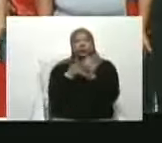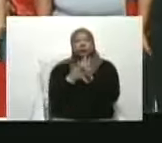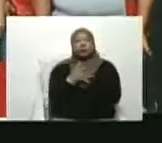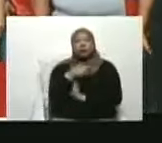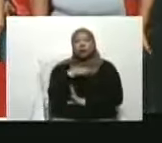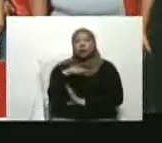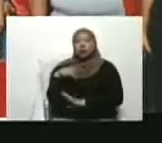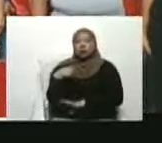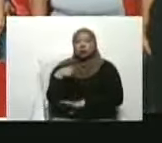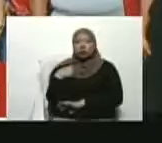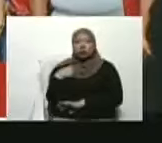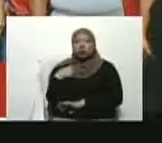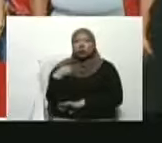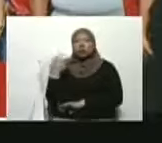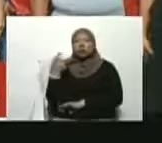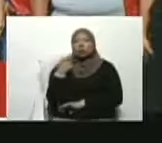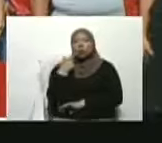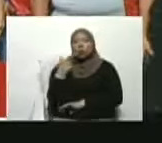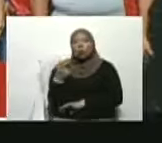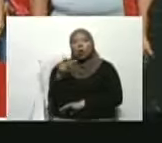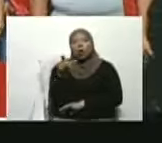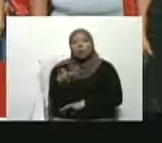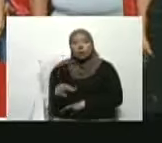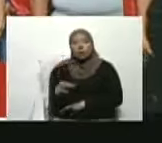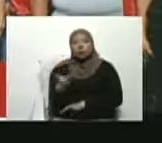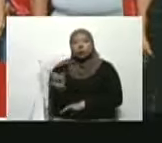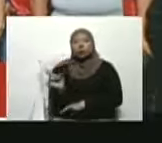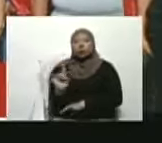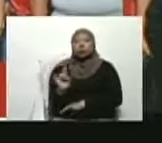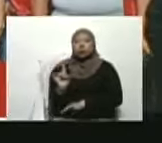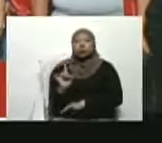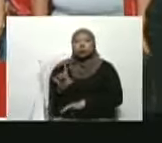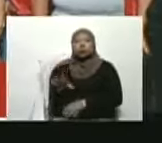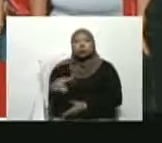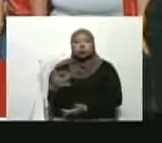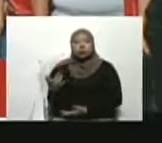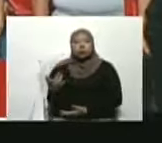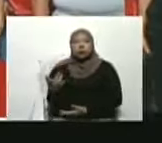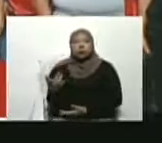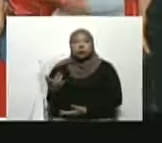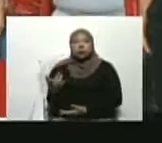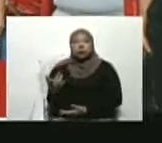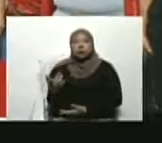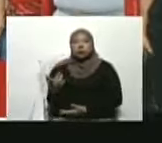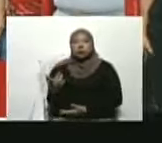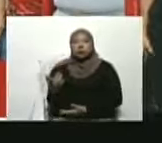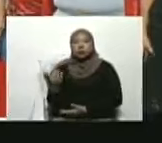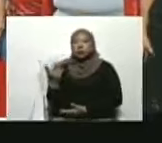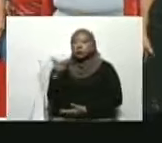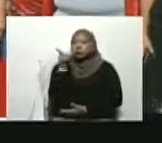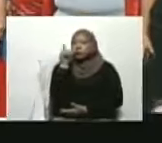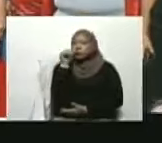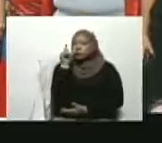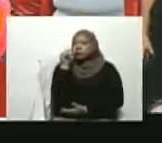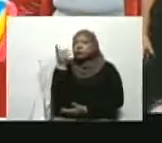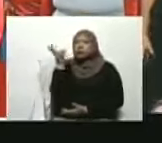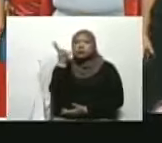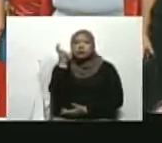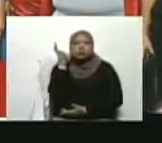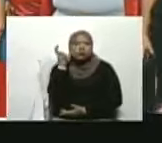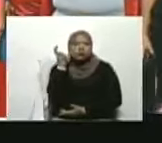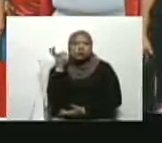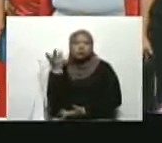nosotros una versión Qué pasó los hombres qué